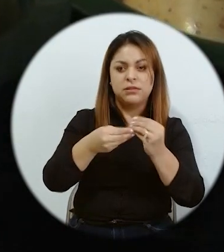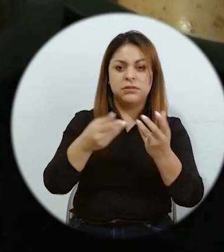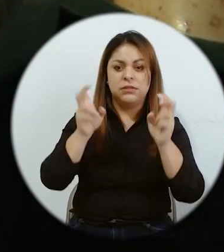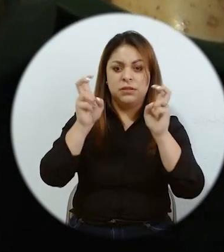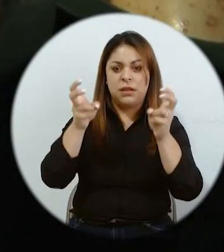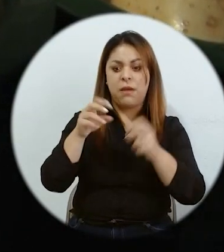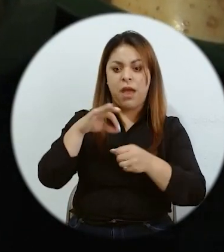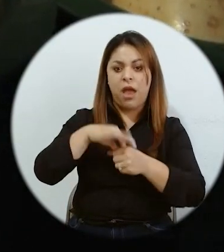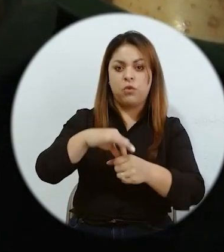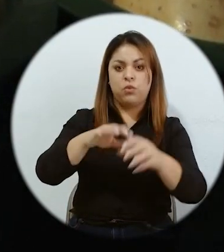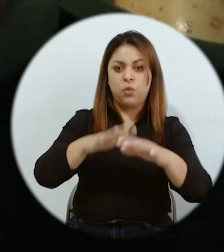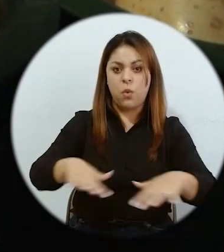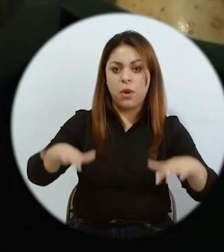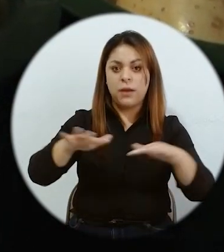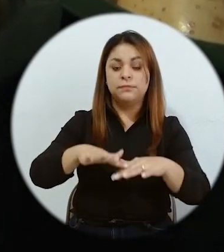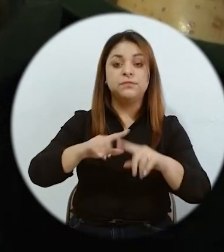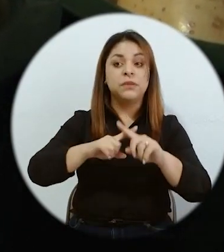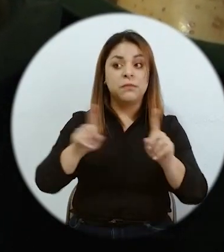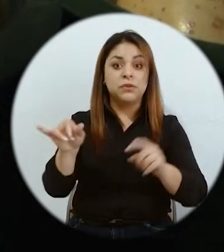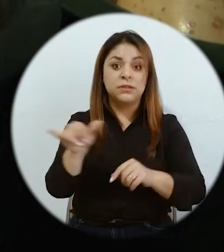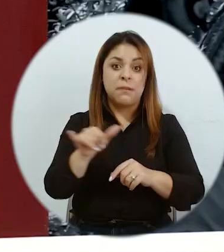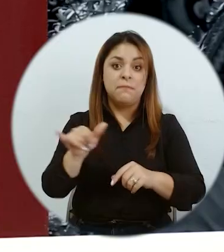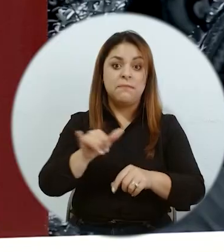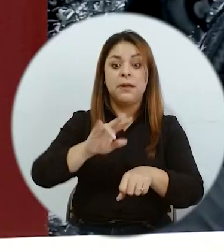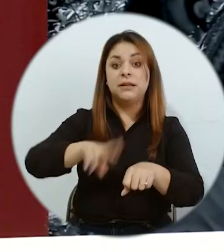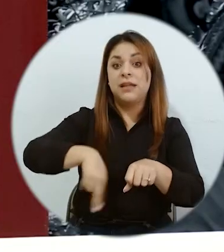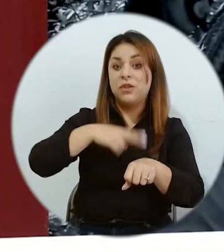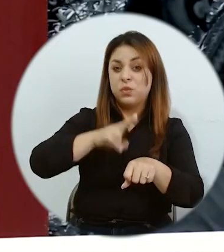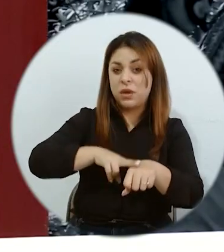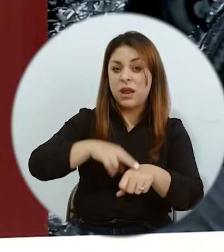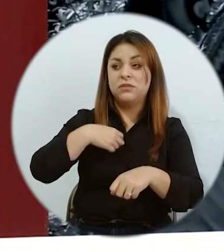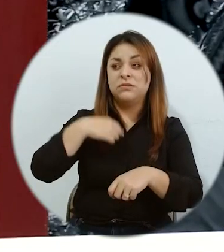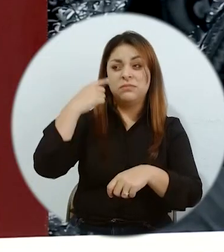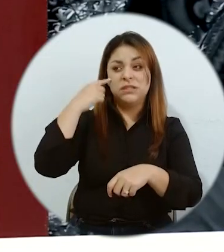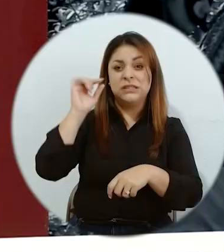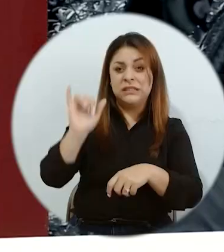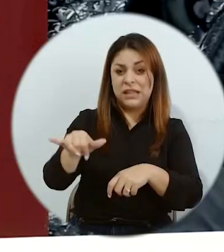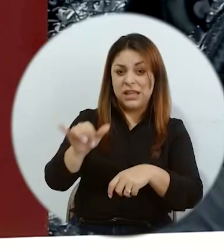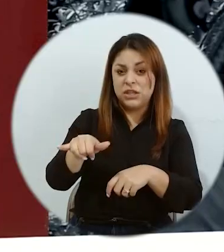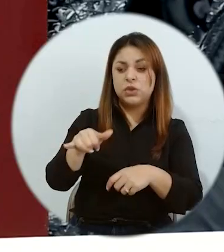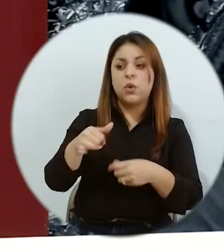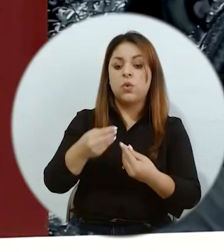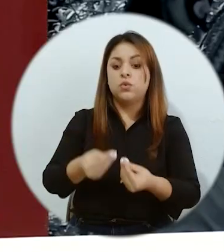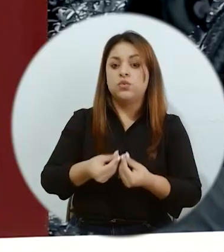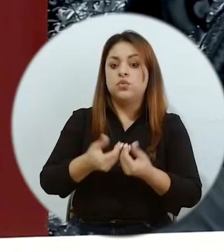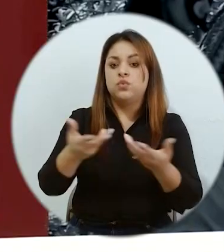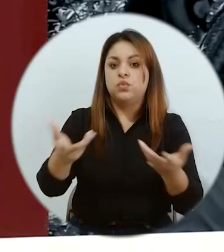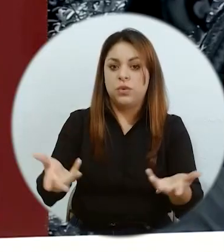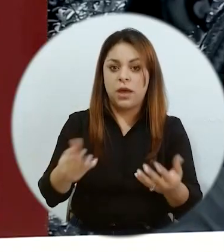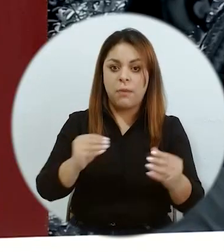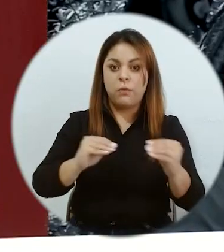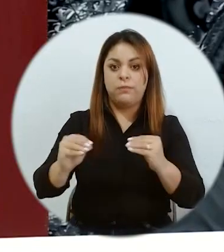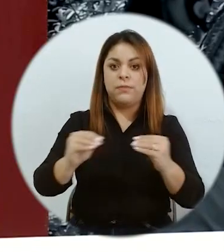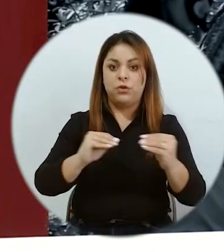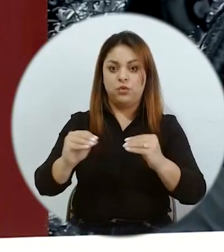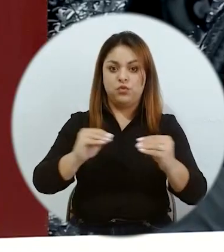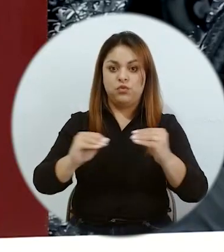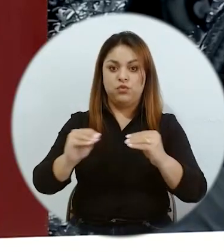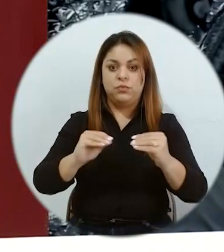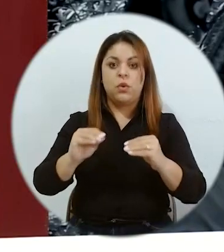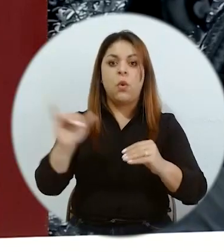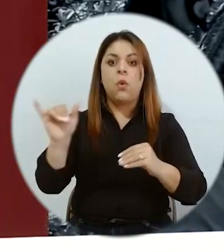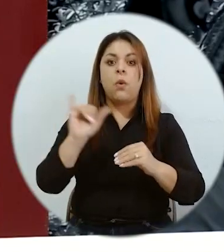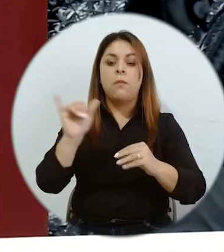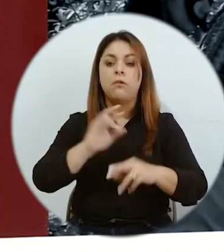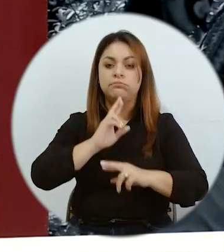qué es la agroecología, pero todo esto creo que naturalmente ha producido que surjan estos movimientos en